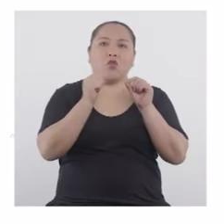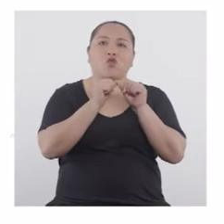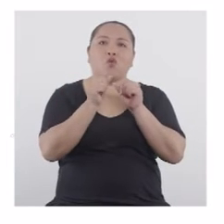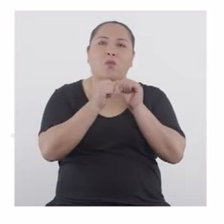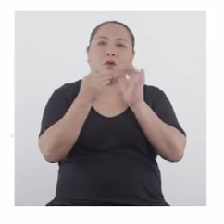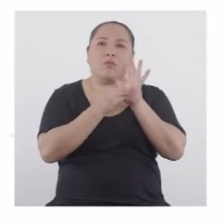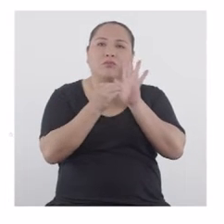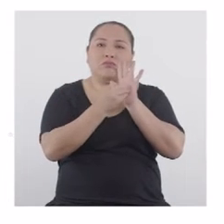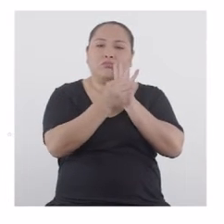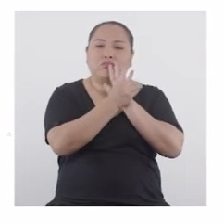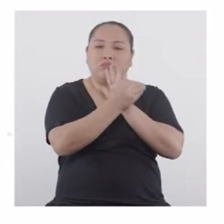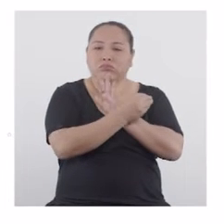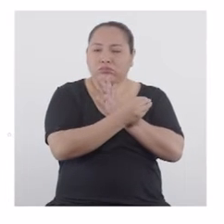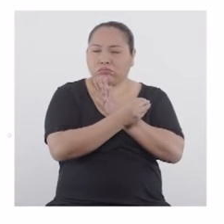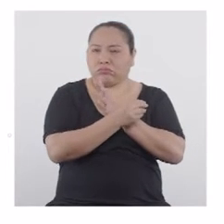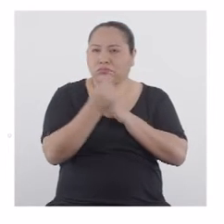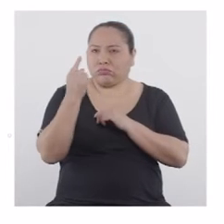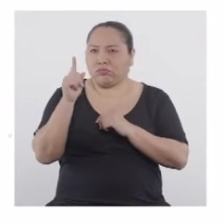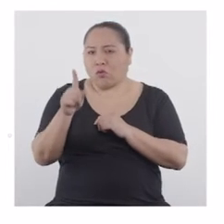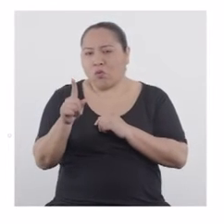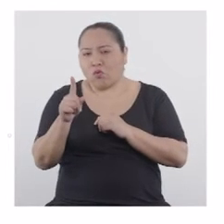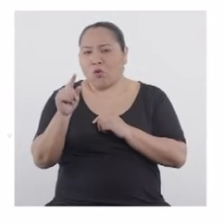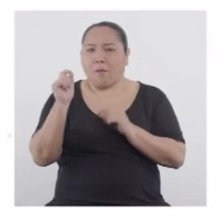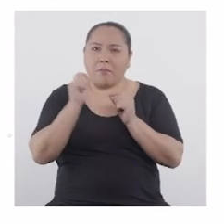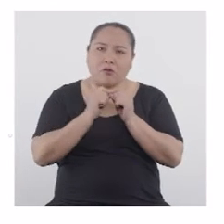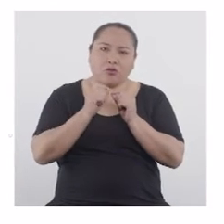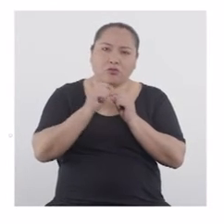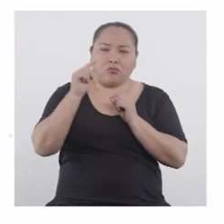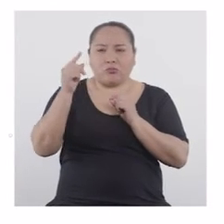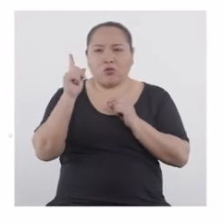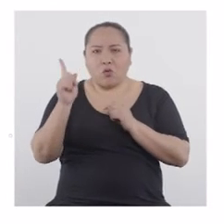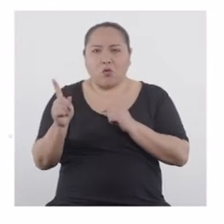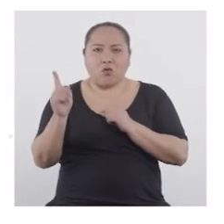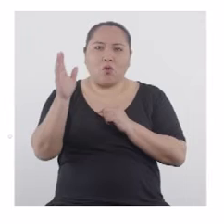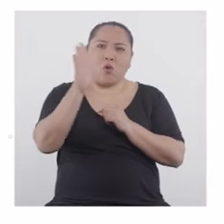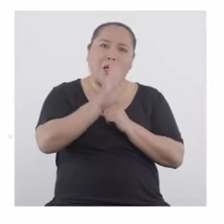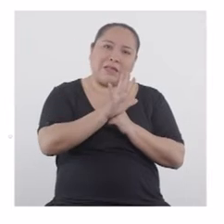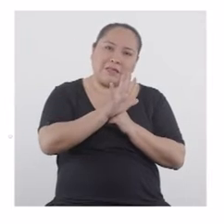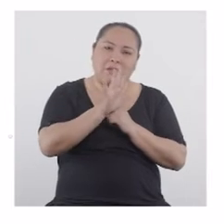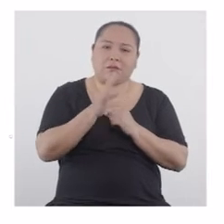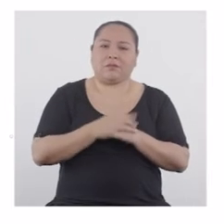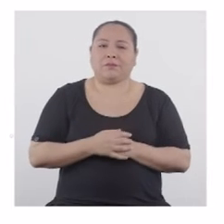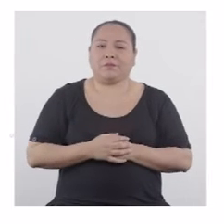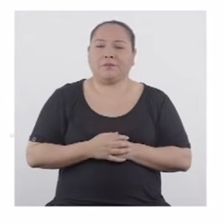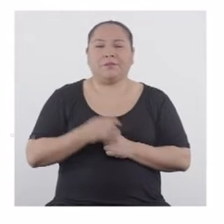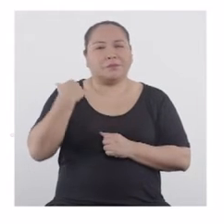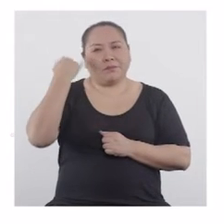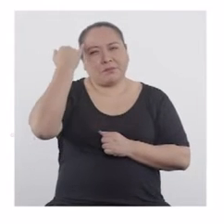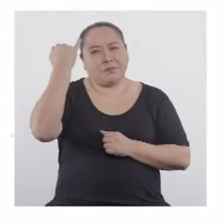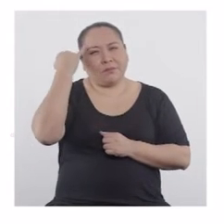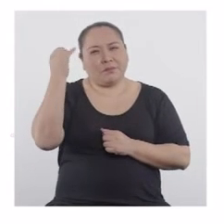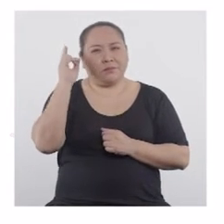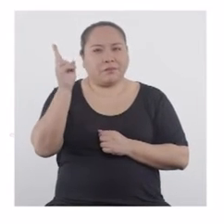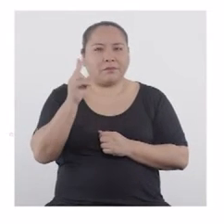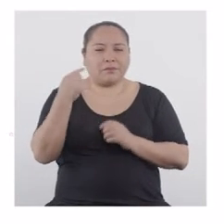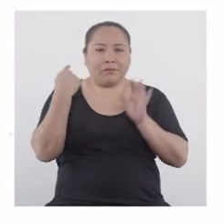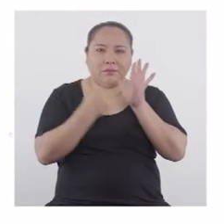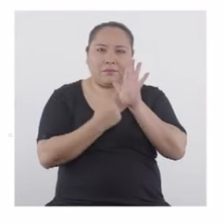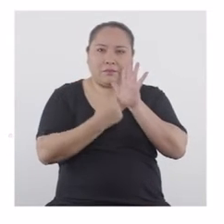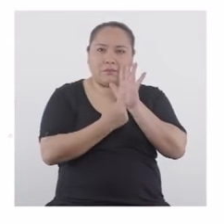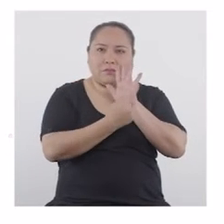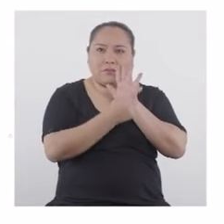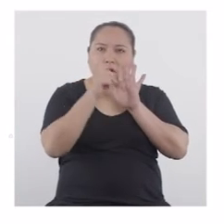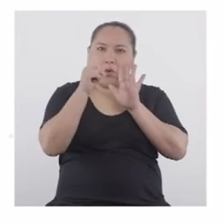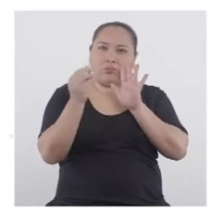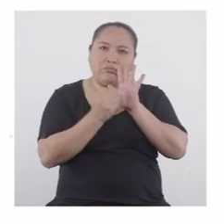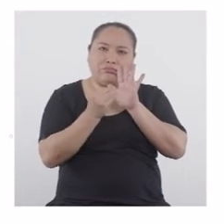puntaje. Cada criterio tiene la opción de ponerle un puntaje con escala del 1 al 5. Imagino, profesor, que por cada